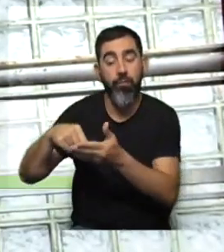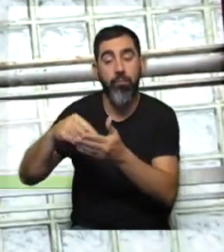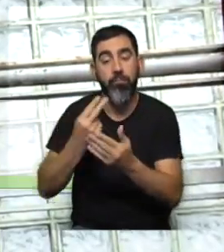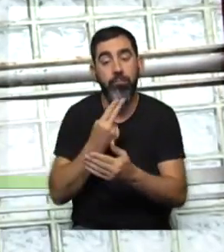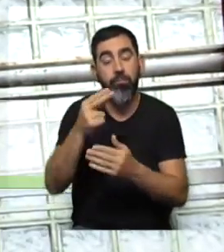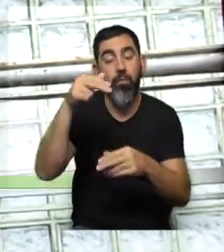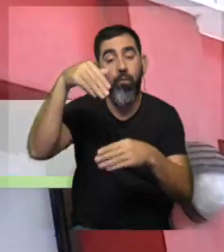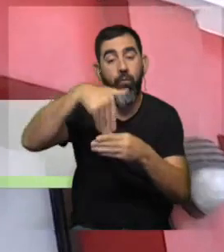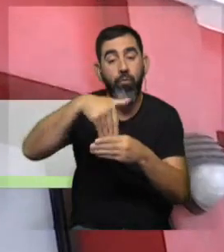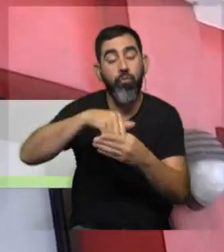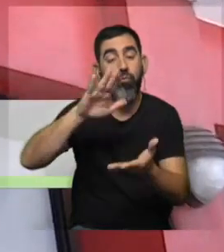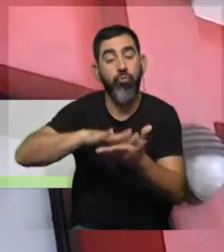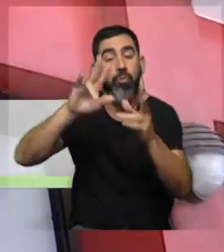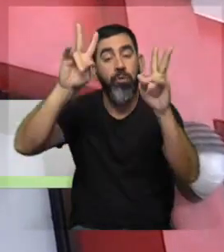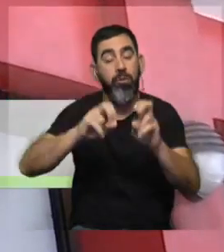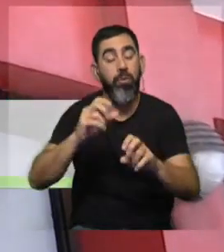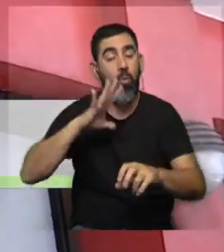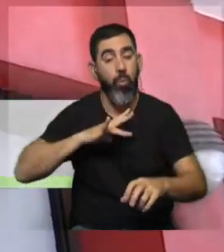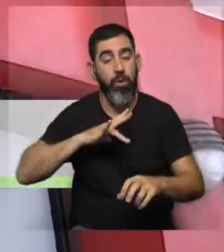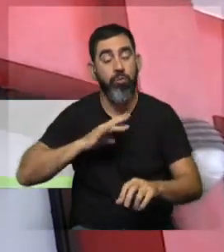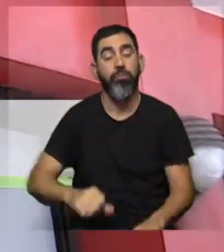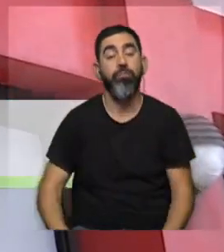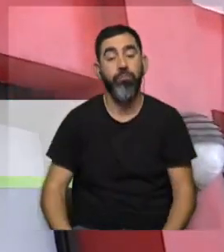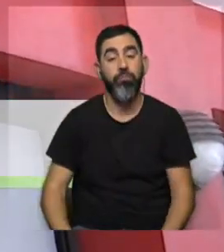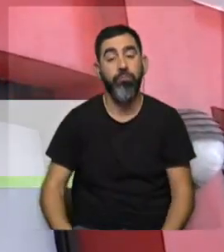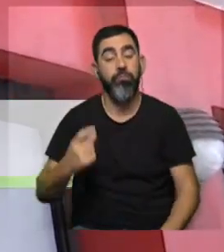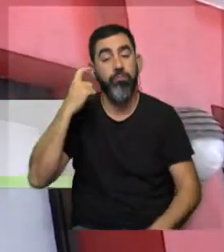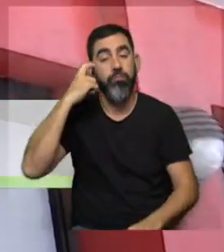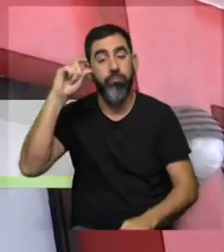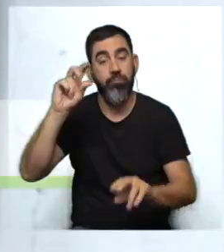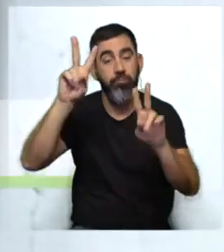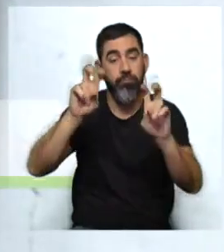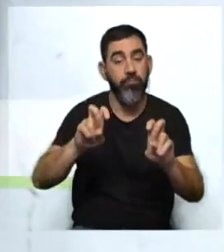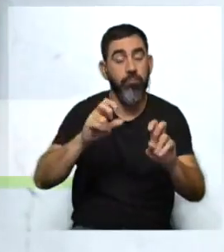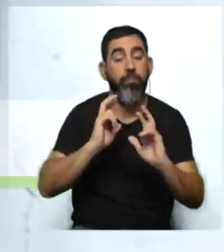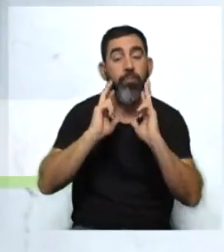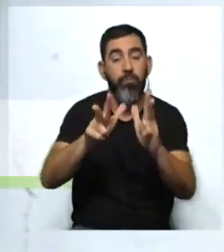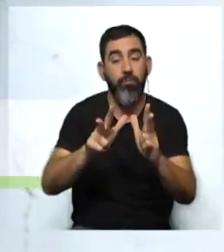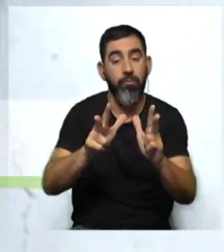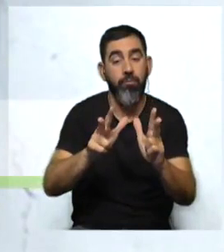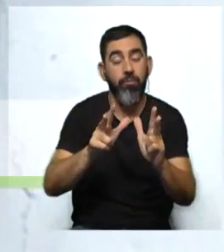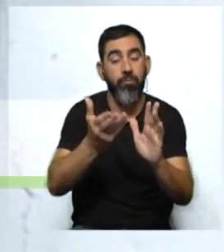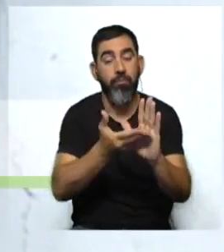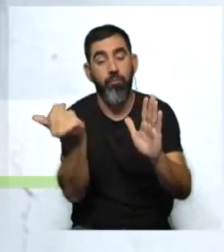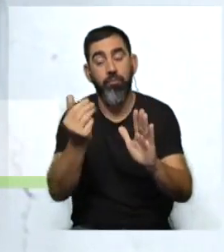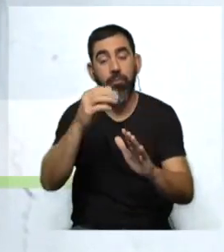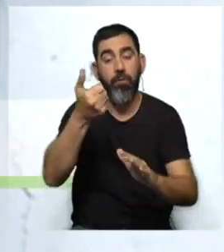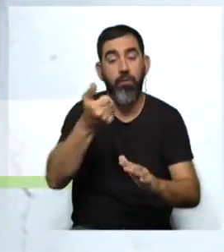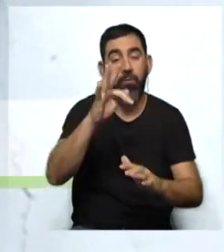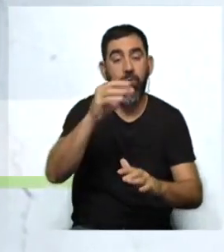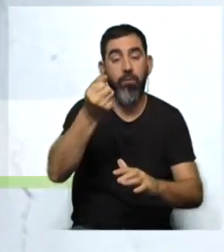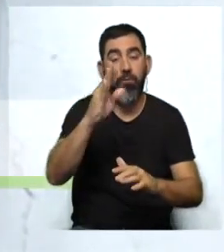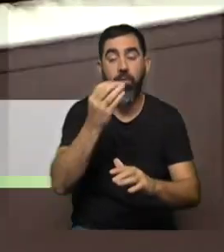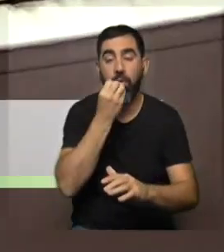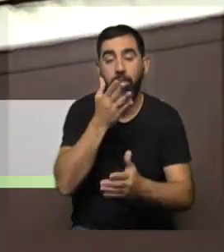habilitar un plebiscito sobre aspectos previsionales los impulsores de la iniciativa insisten que una eventual eliminación de las afap